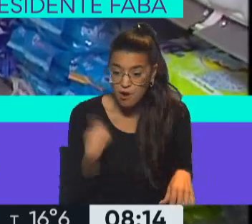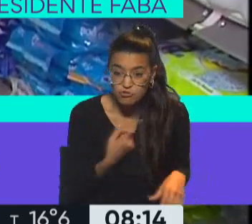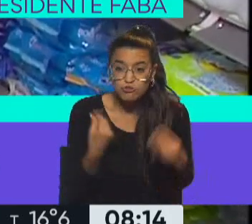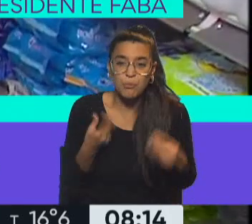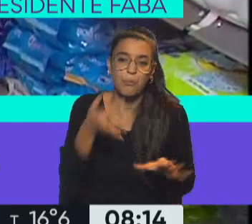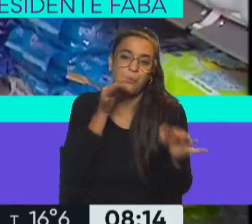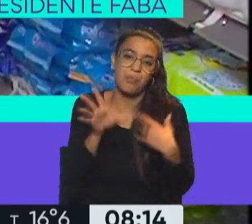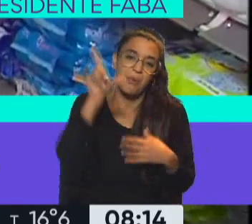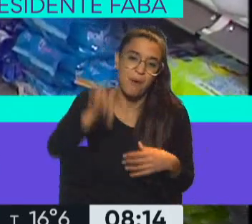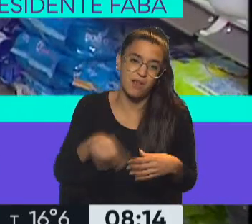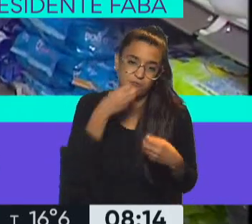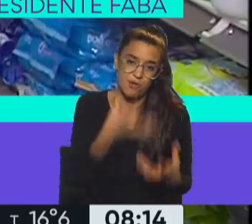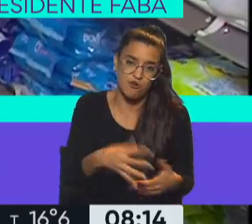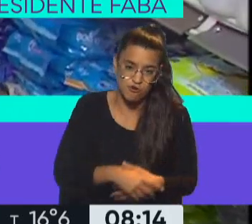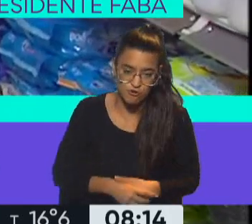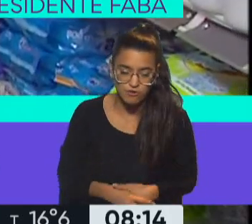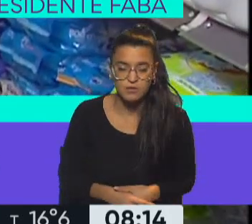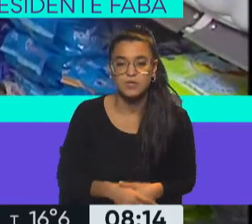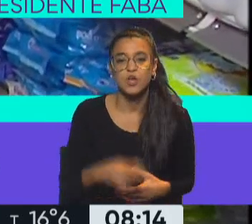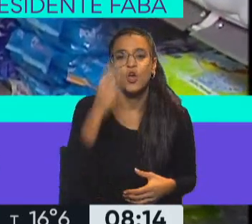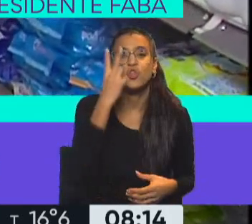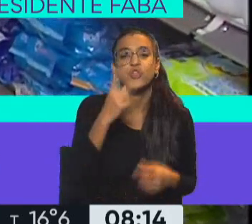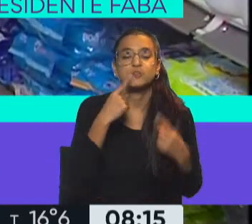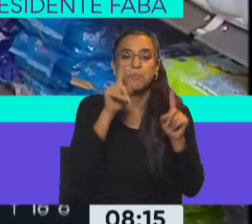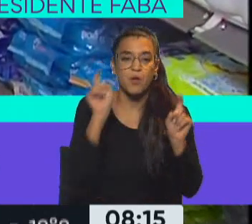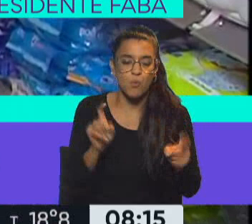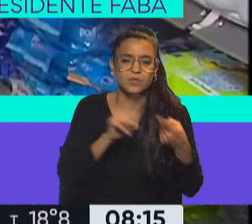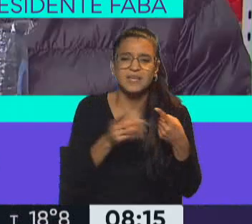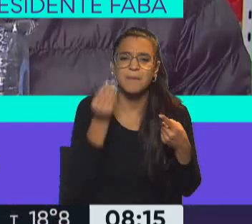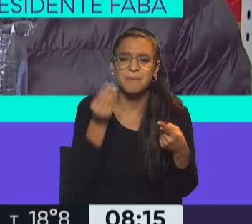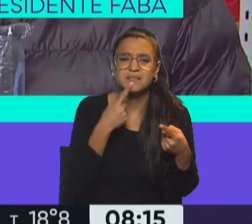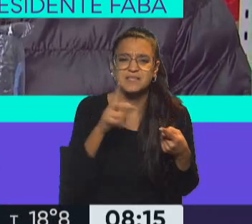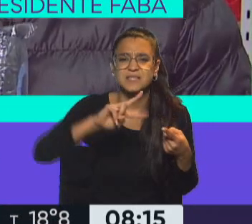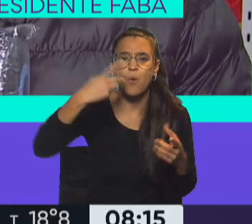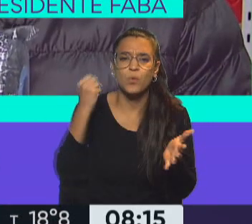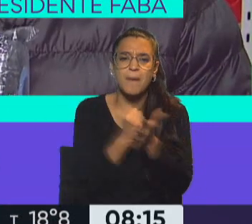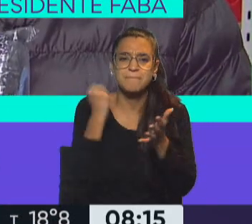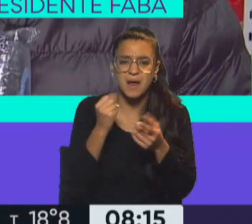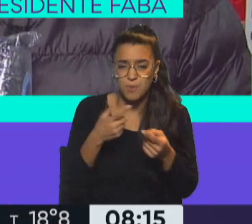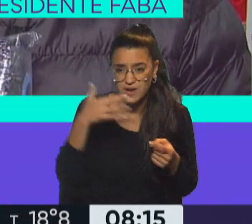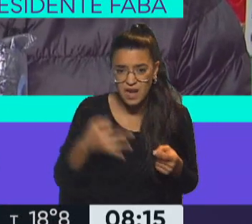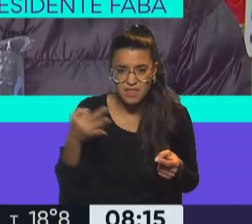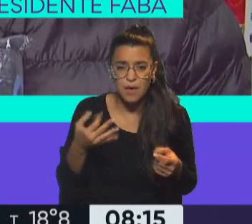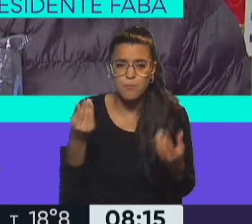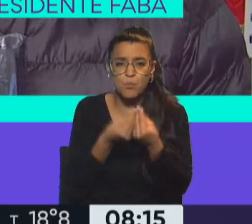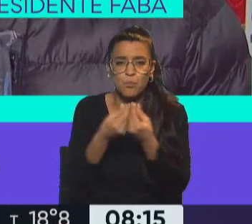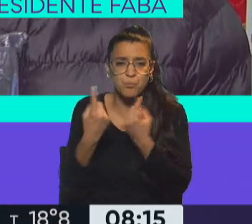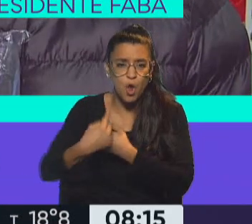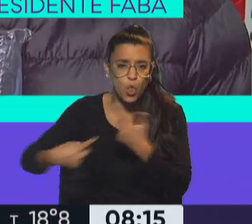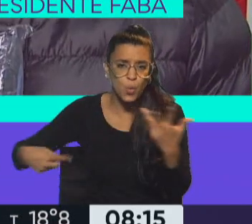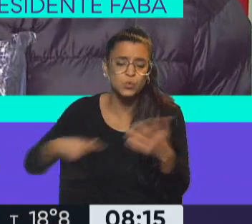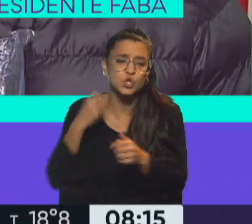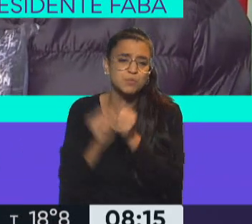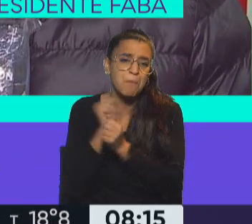que vender barato fernando dos preguntas en una la primera qué pasa con las mal llamadas segundas marcas porque en realidad son muchos productos tal vez de pymes